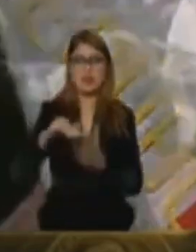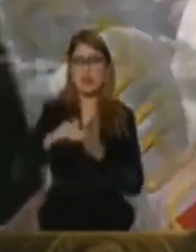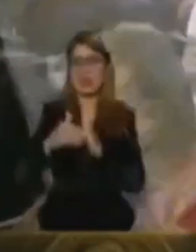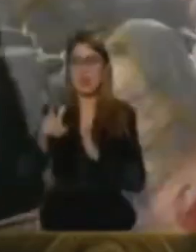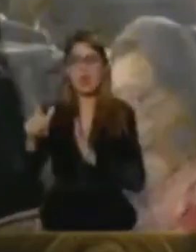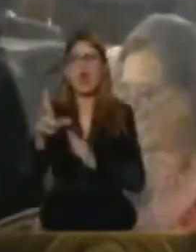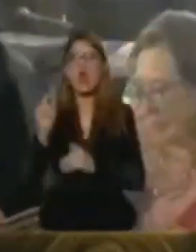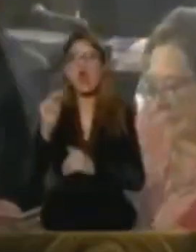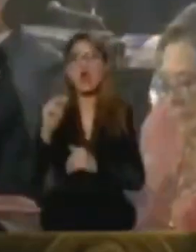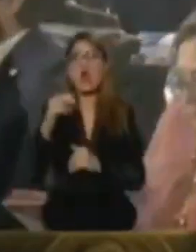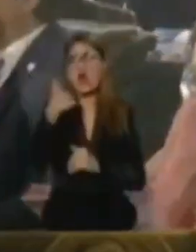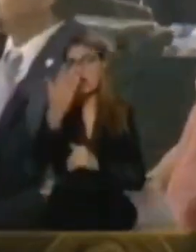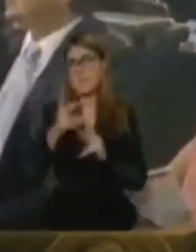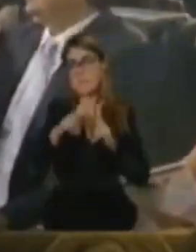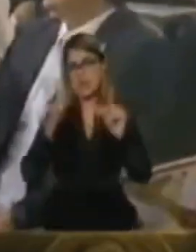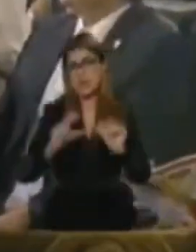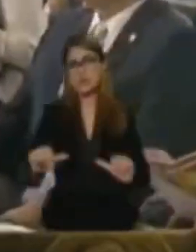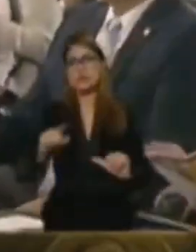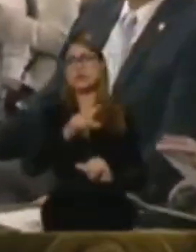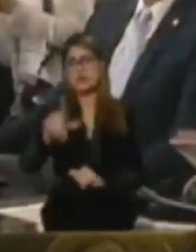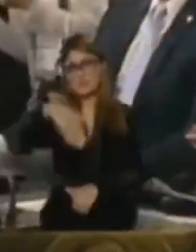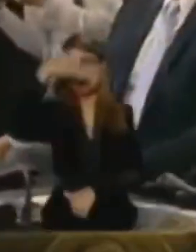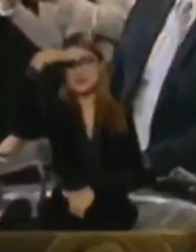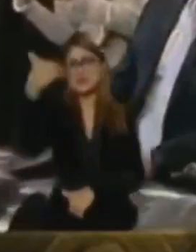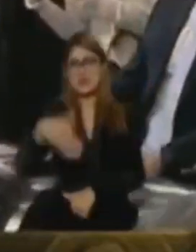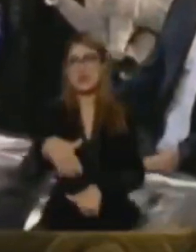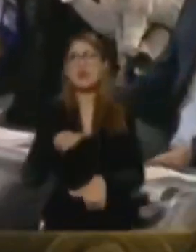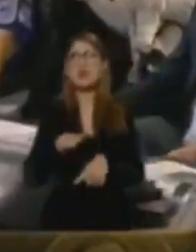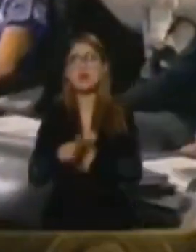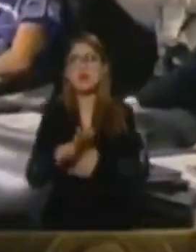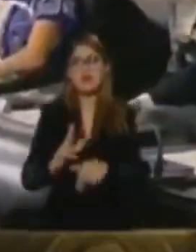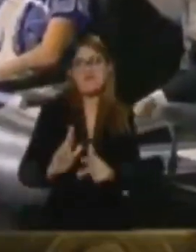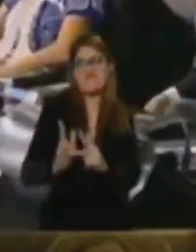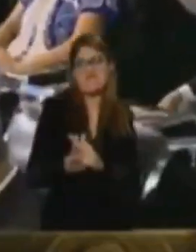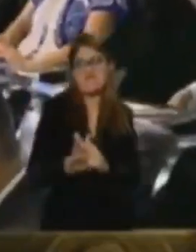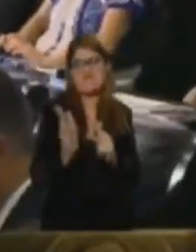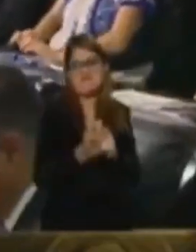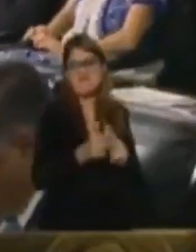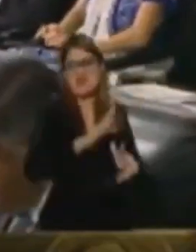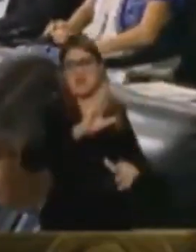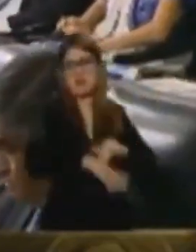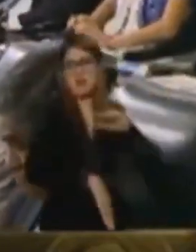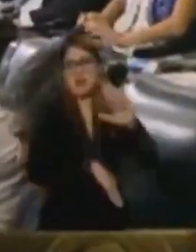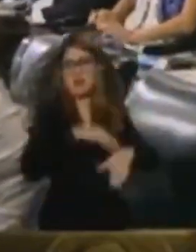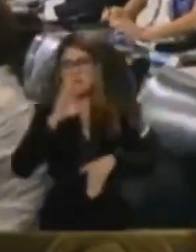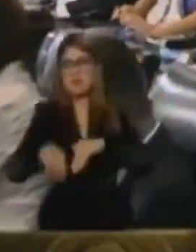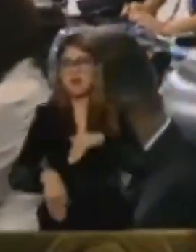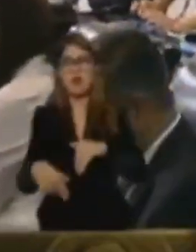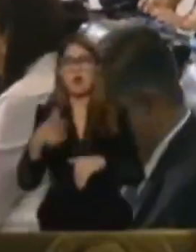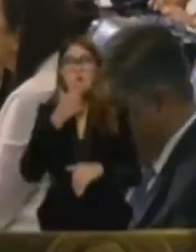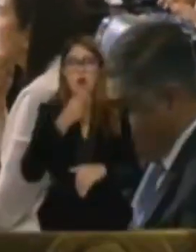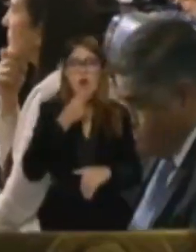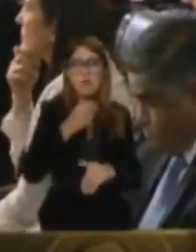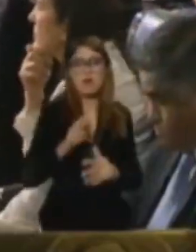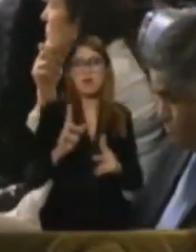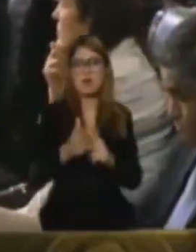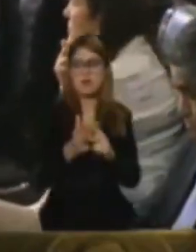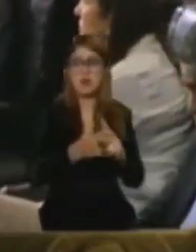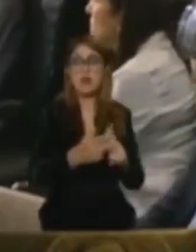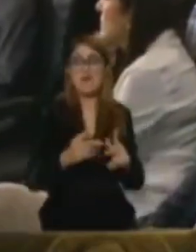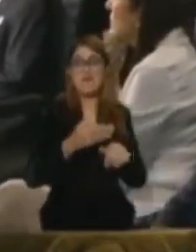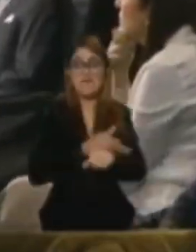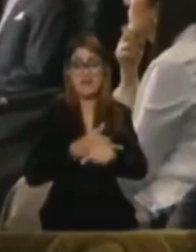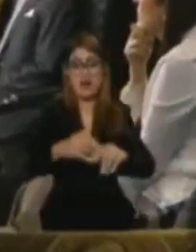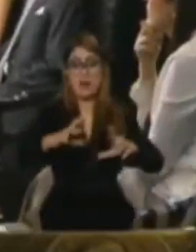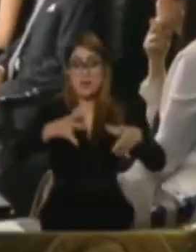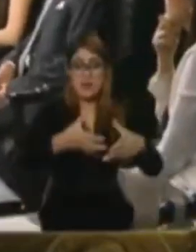Estos medios ya sabéis cuáles han sido: únicamente muerte, exterminio para todos los hombres, familias y pueblos